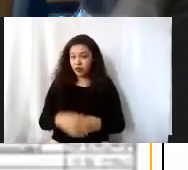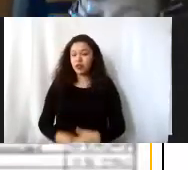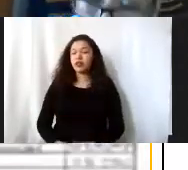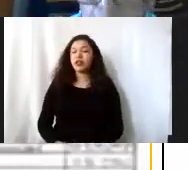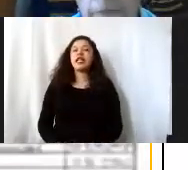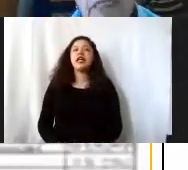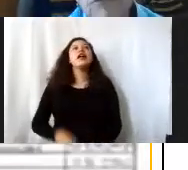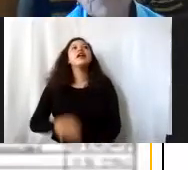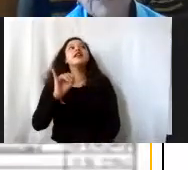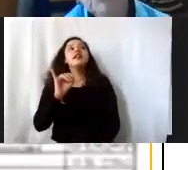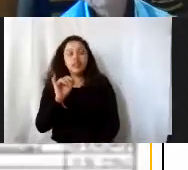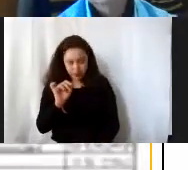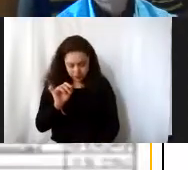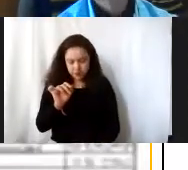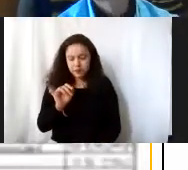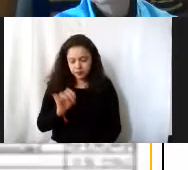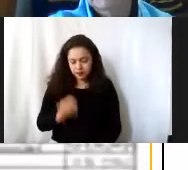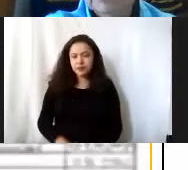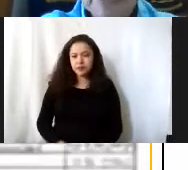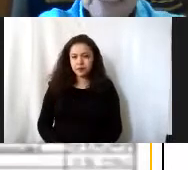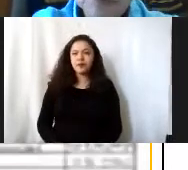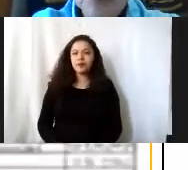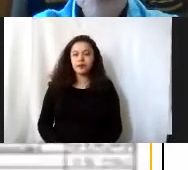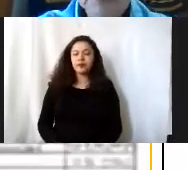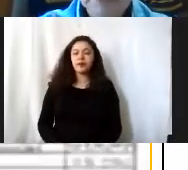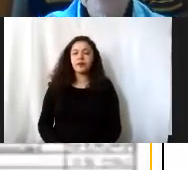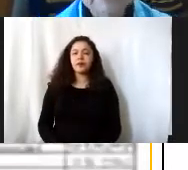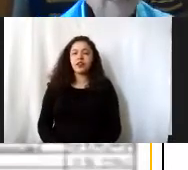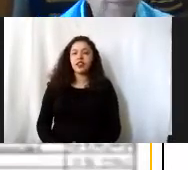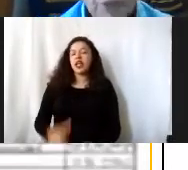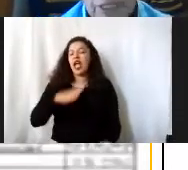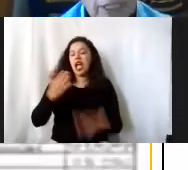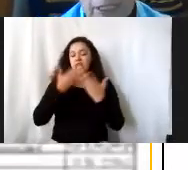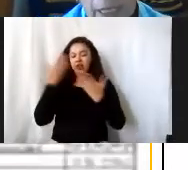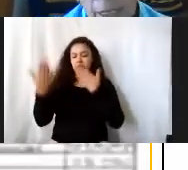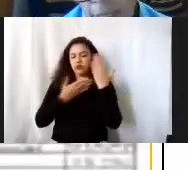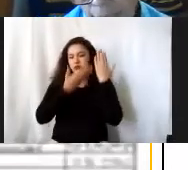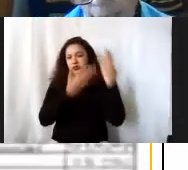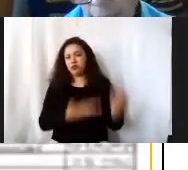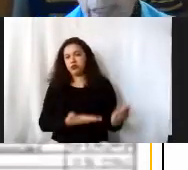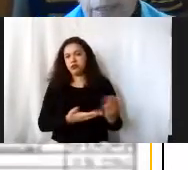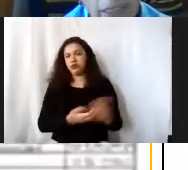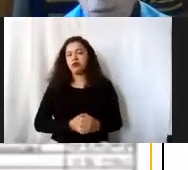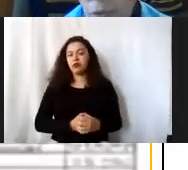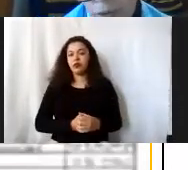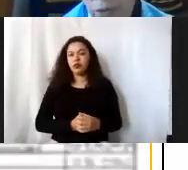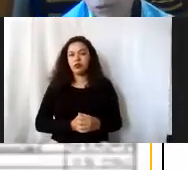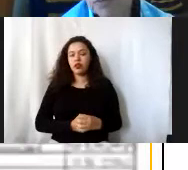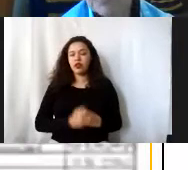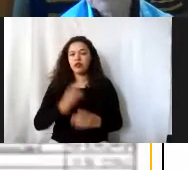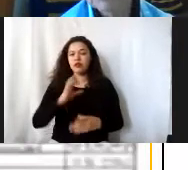Sí, sí, sobre todo, o sea, está el estudio como está aquí y puede ir anexado